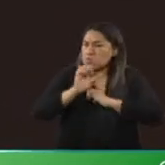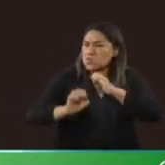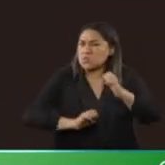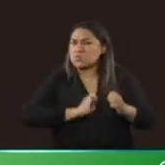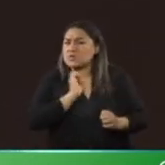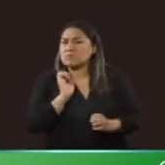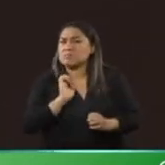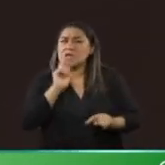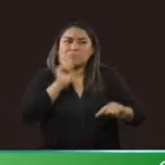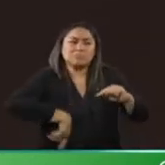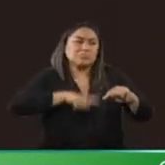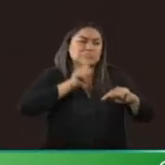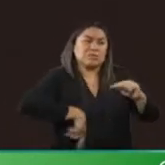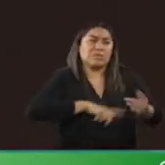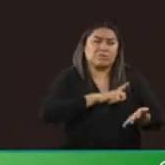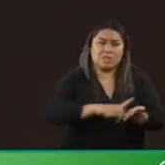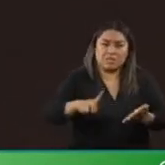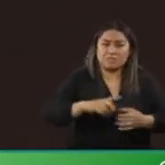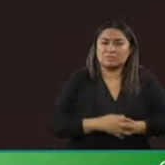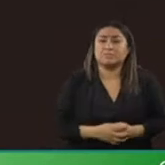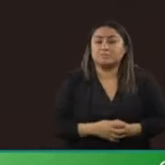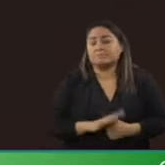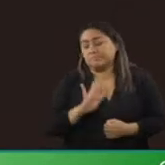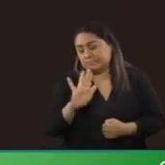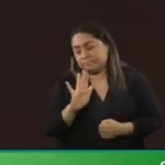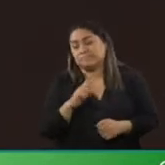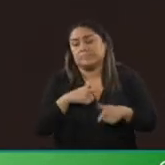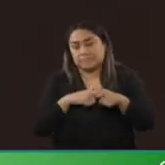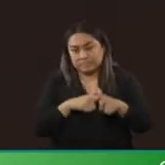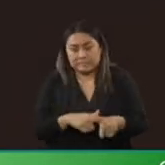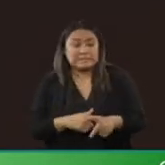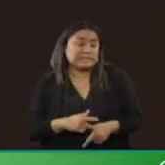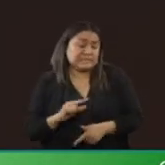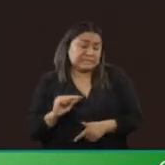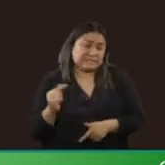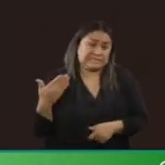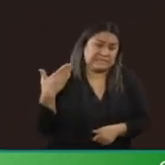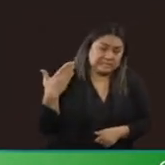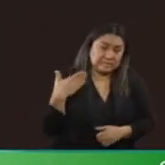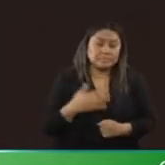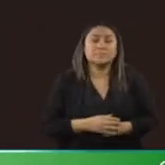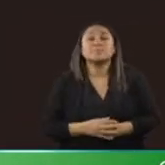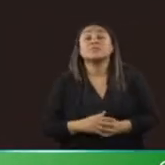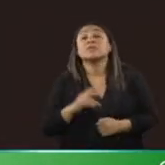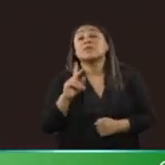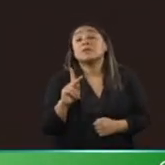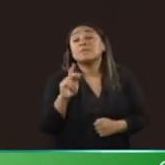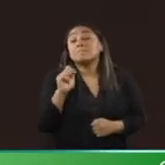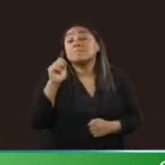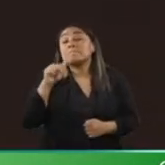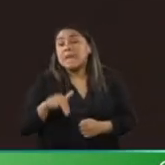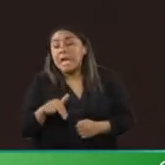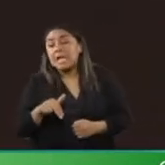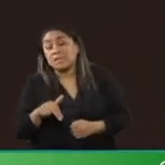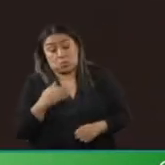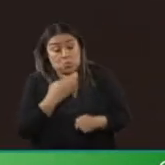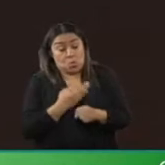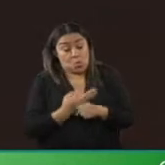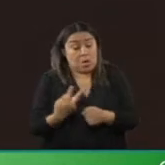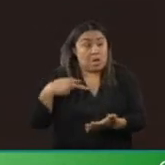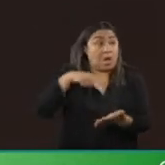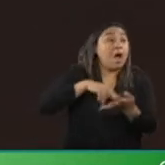antiderechos pero no acaba ahí Hace unos días el partido Acción Nacional se